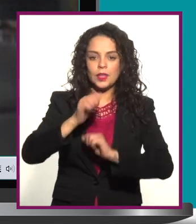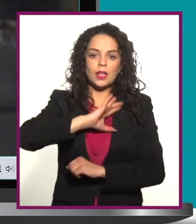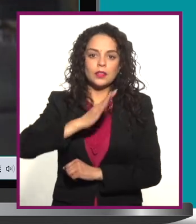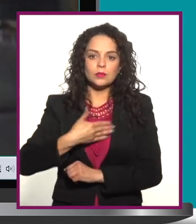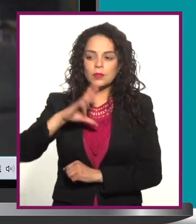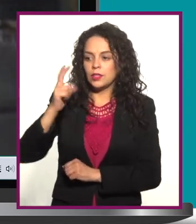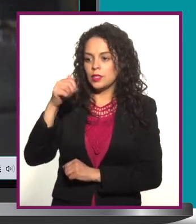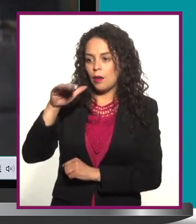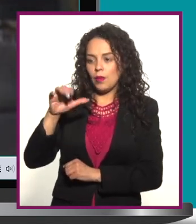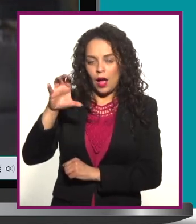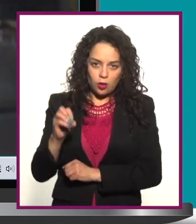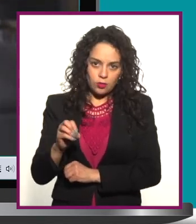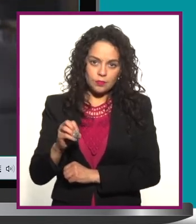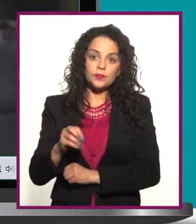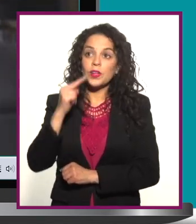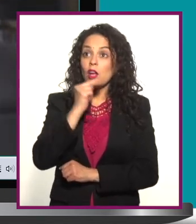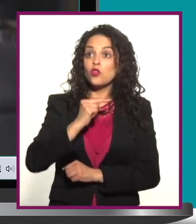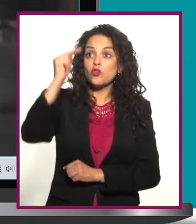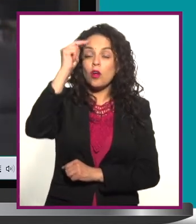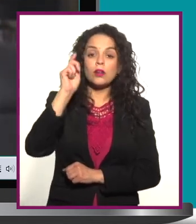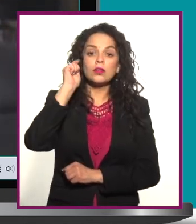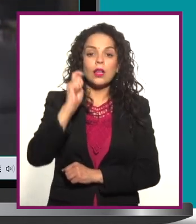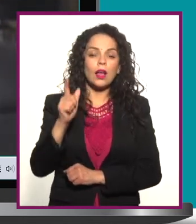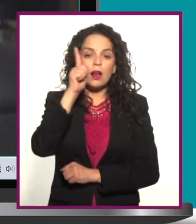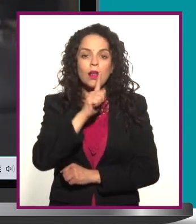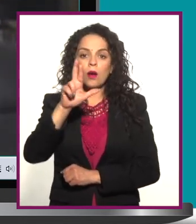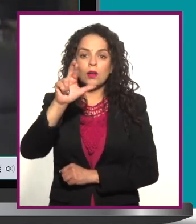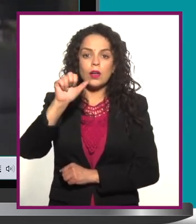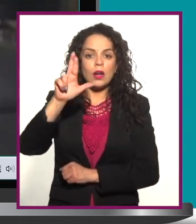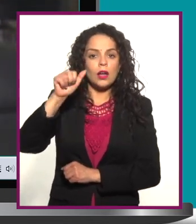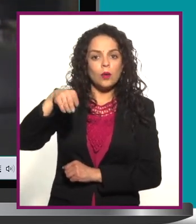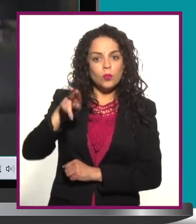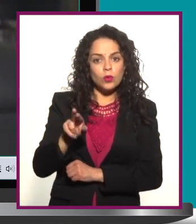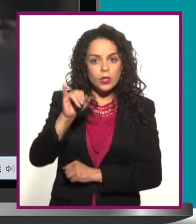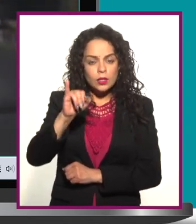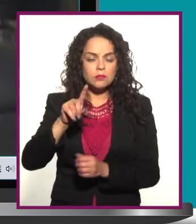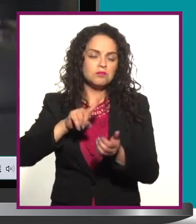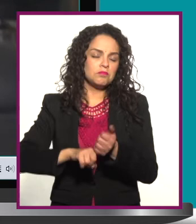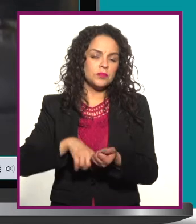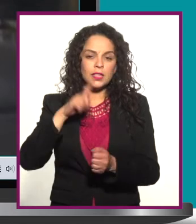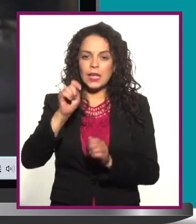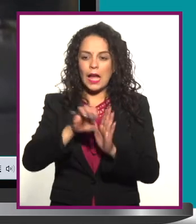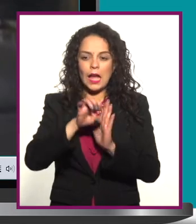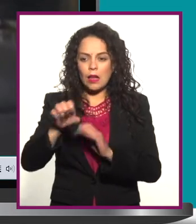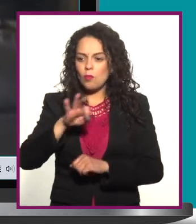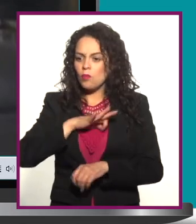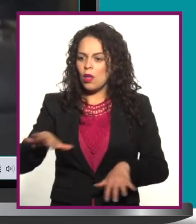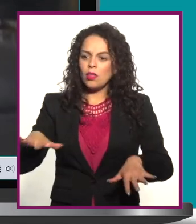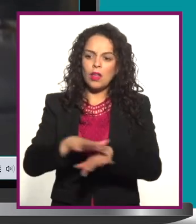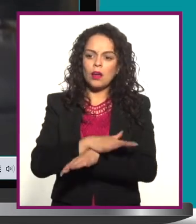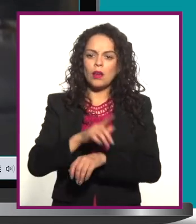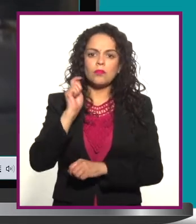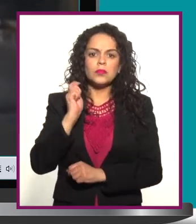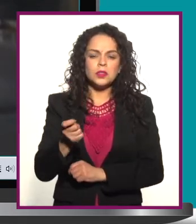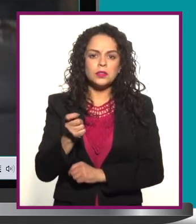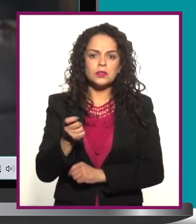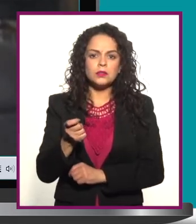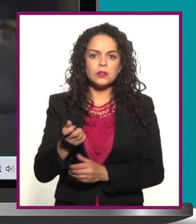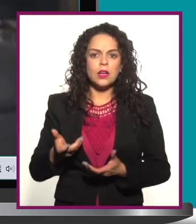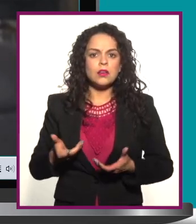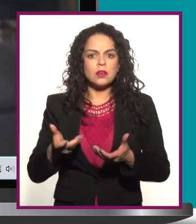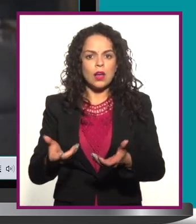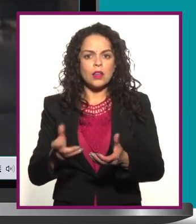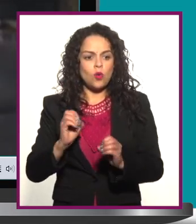español. Y si nos vamos al norte, en la lengua rarámuri, por ejemplo, uno puede de repente estar caminando en las